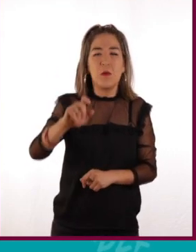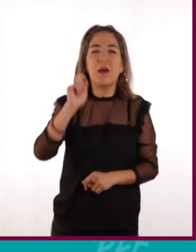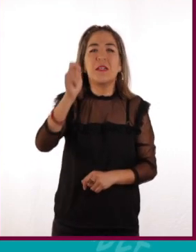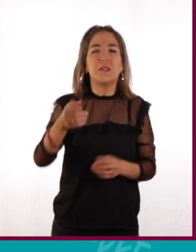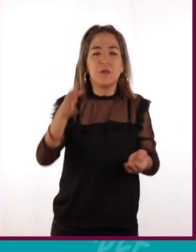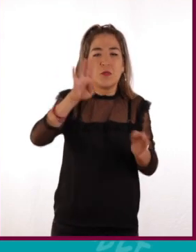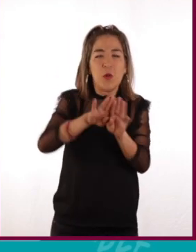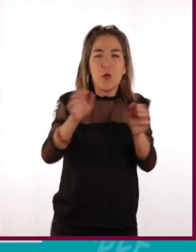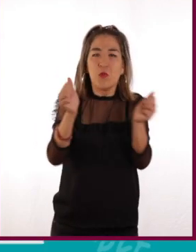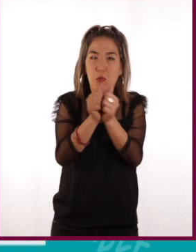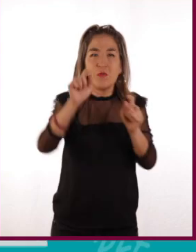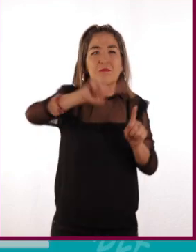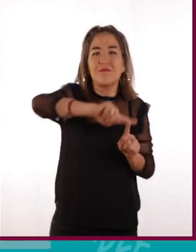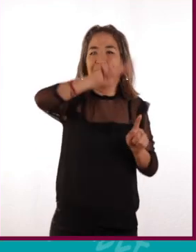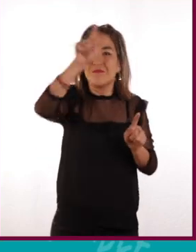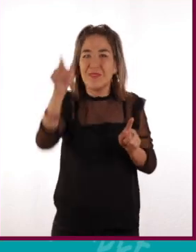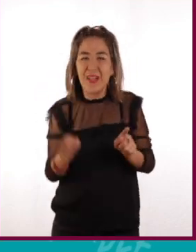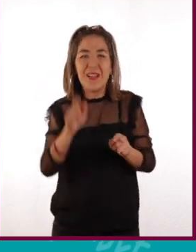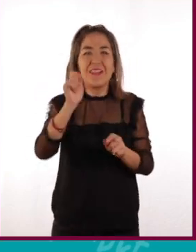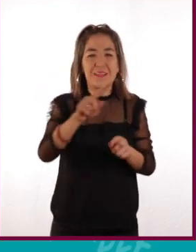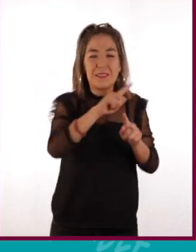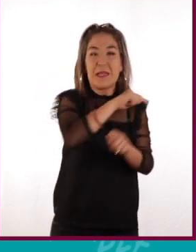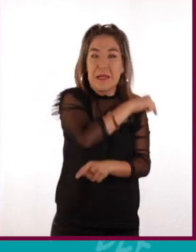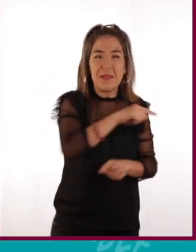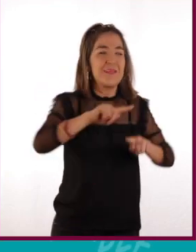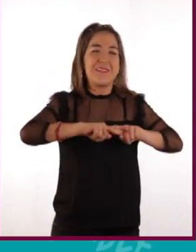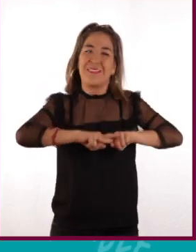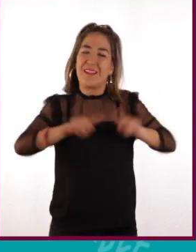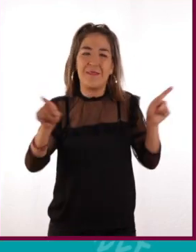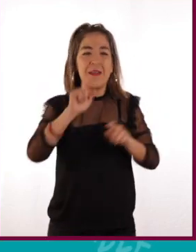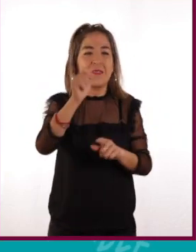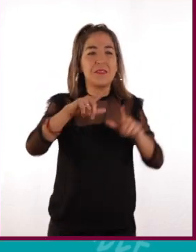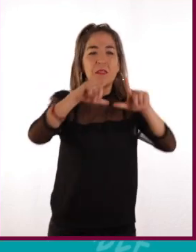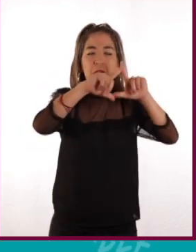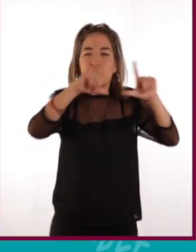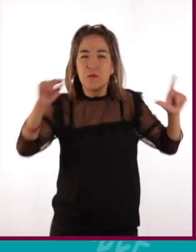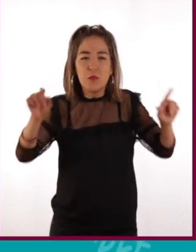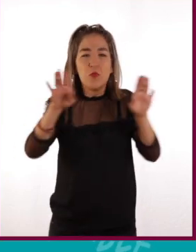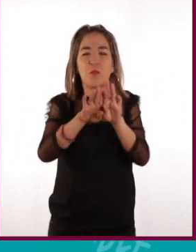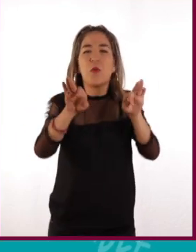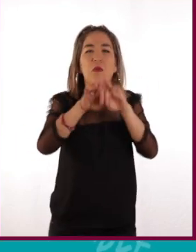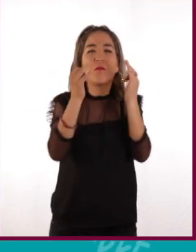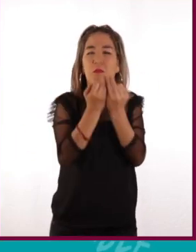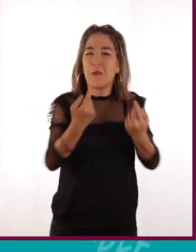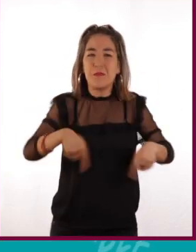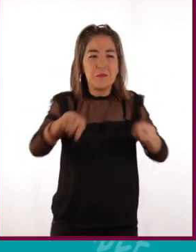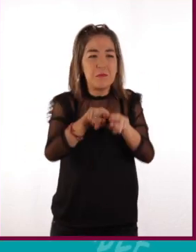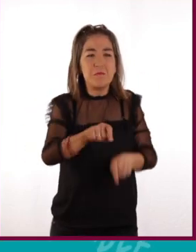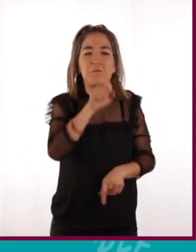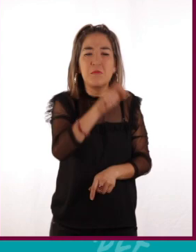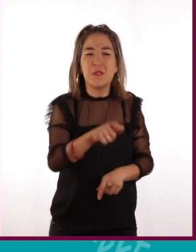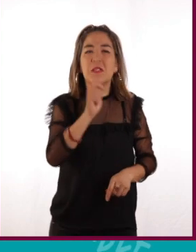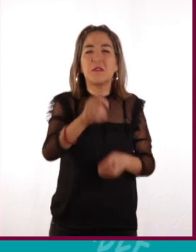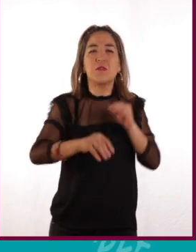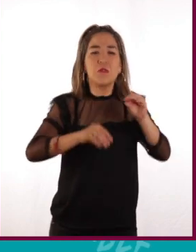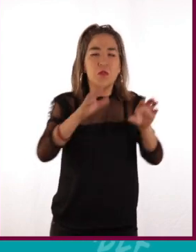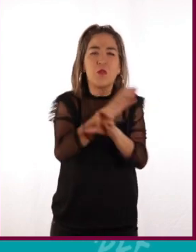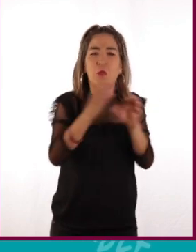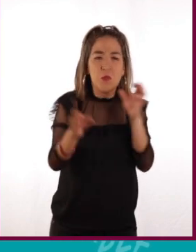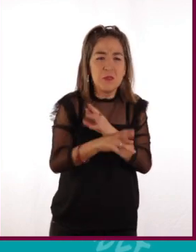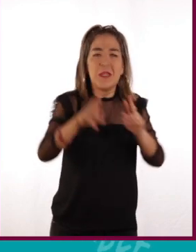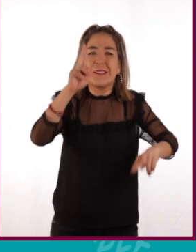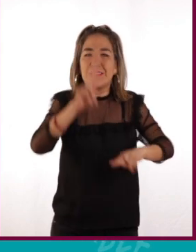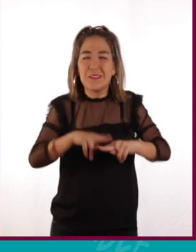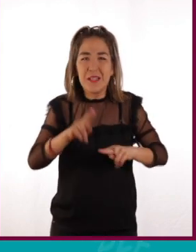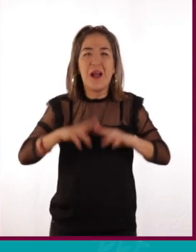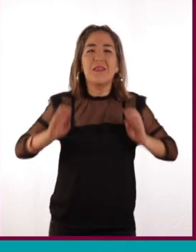de curvas y figuras complejas, la Bauhaus carece de estas formas elaboradas y se limita a mantener las curvas en los bordes